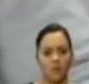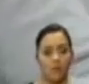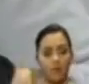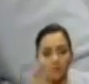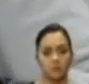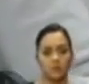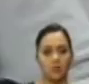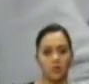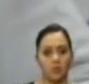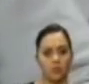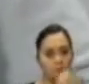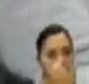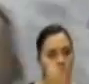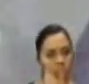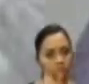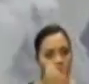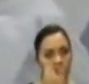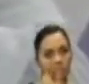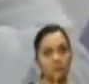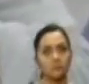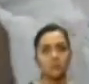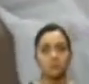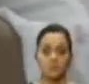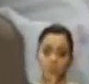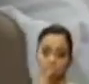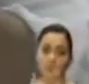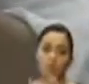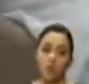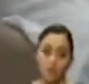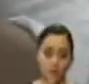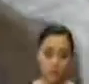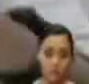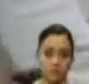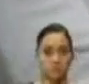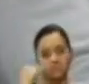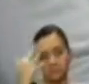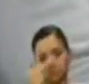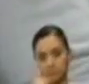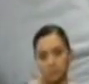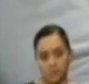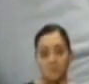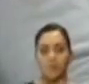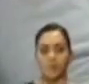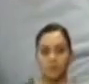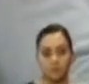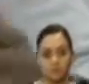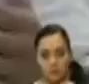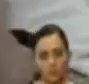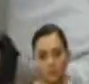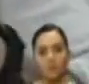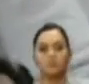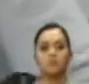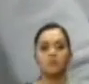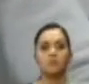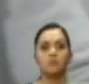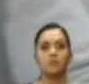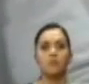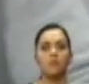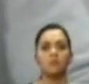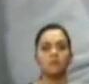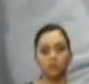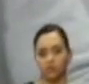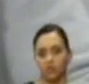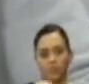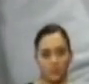tener a este conversatorio. Pero como ustedes ven, pues por ejemplo las bancas están preciosas, ¿no? Bien, esto fue pues una parada